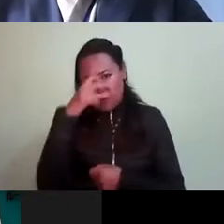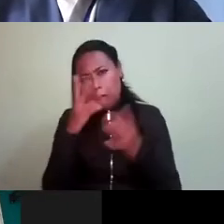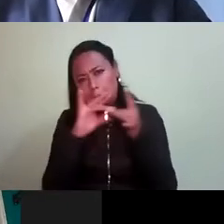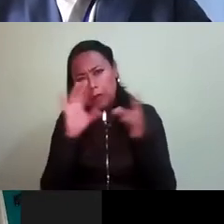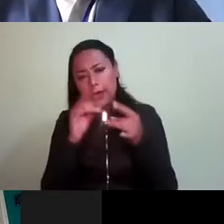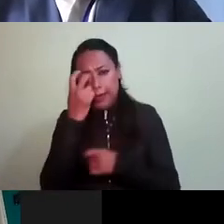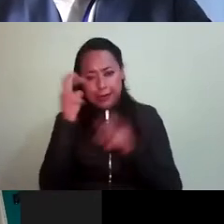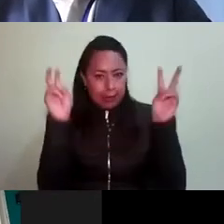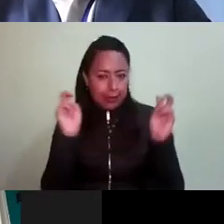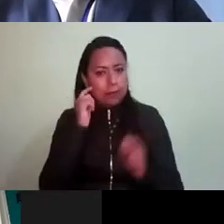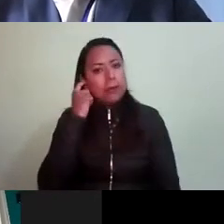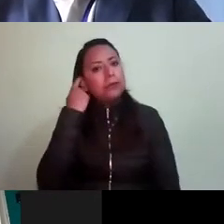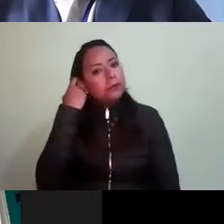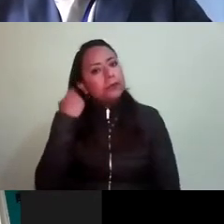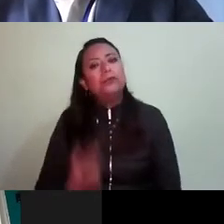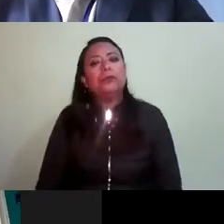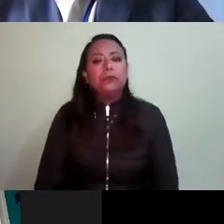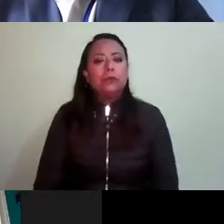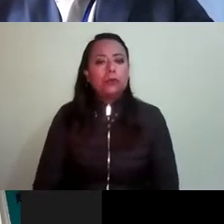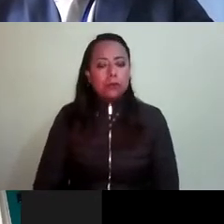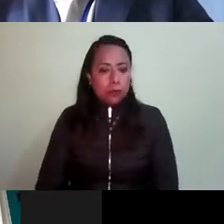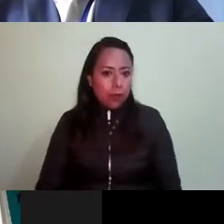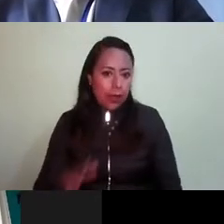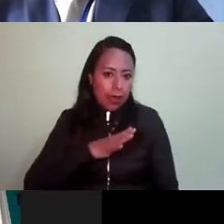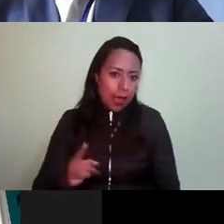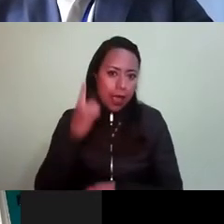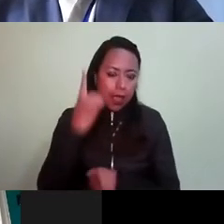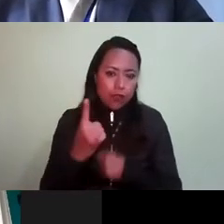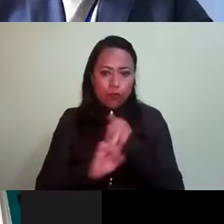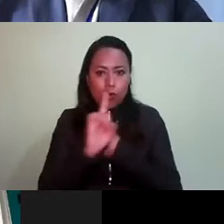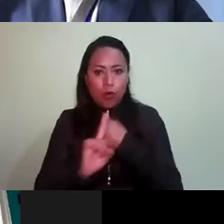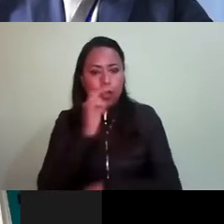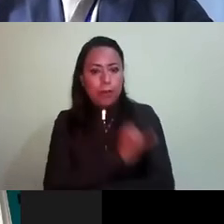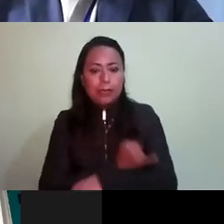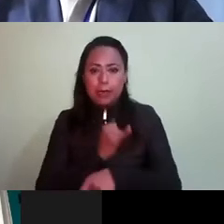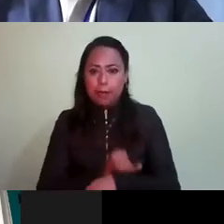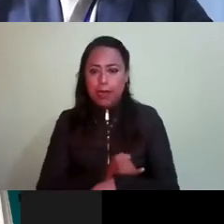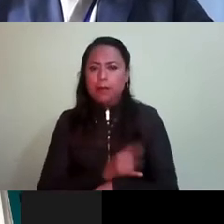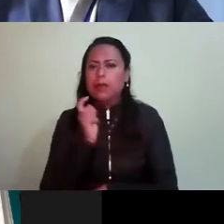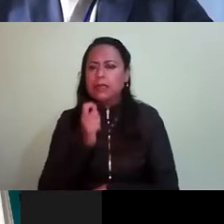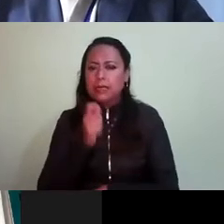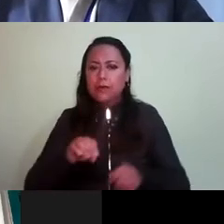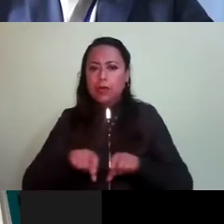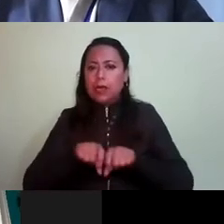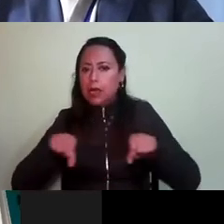sentido? Uno de los principales problemas de Iztapalapa es el drenaje, como usted bien